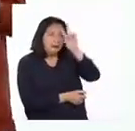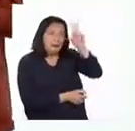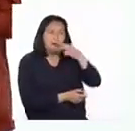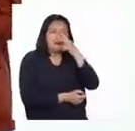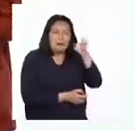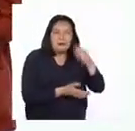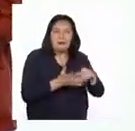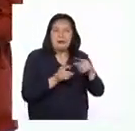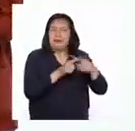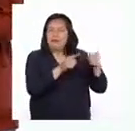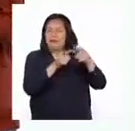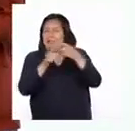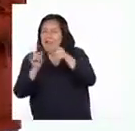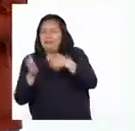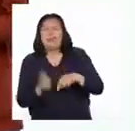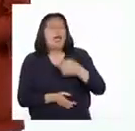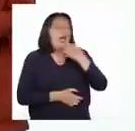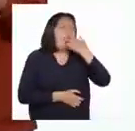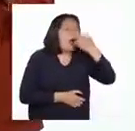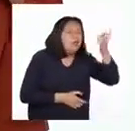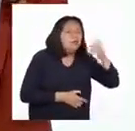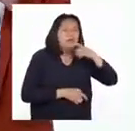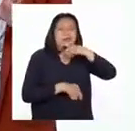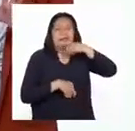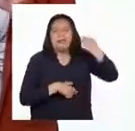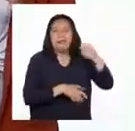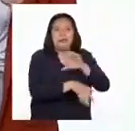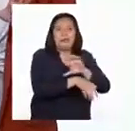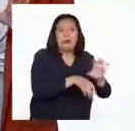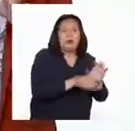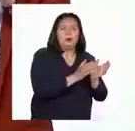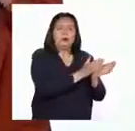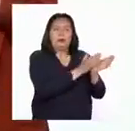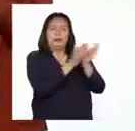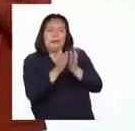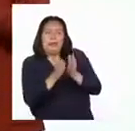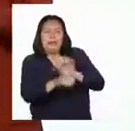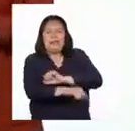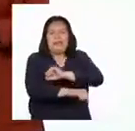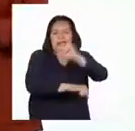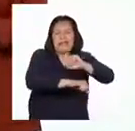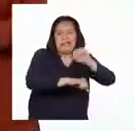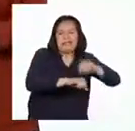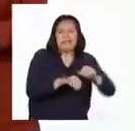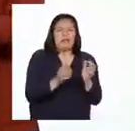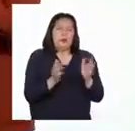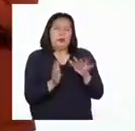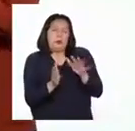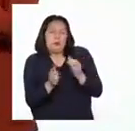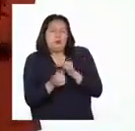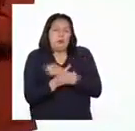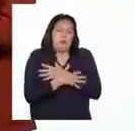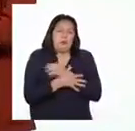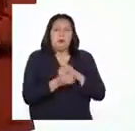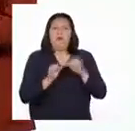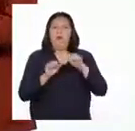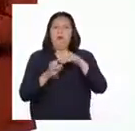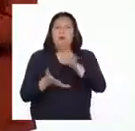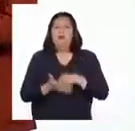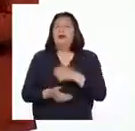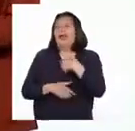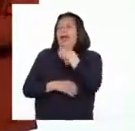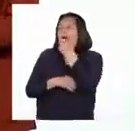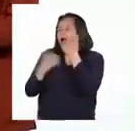van desde climas áridos y cálidos en la costa, templados, frígidos y polares en la sierra y cálidos